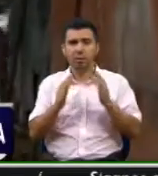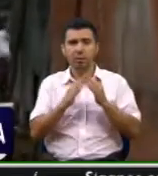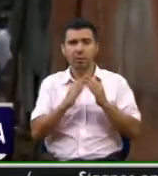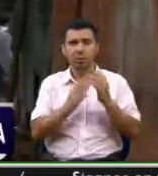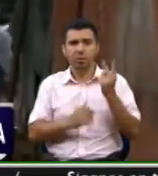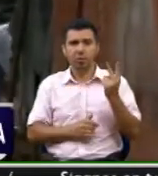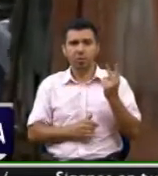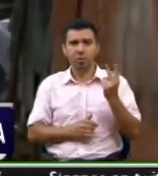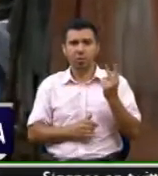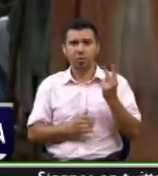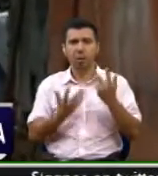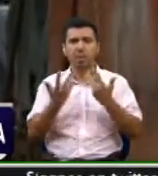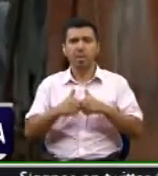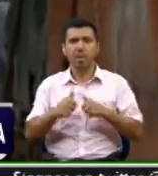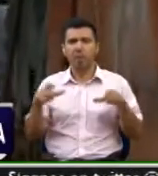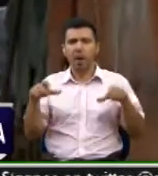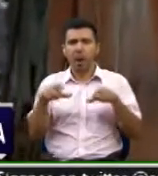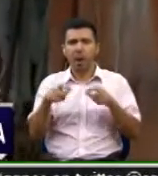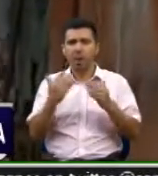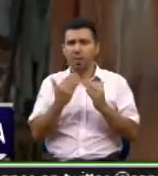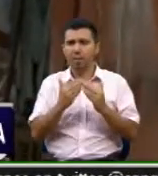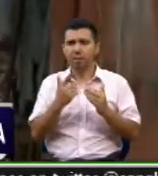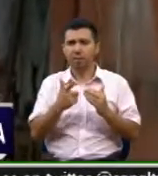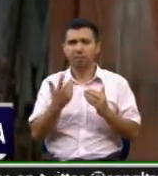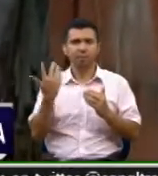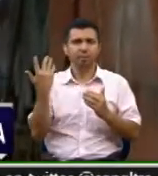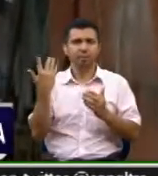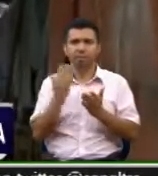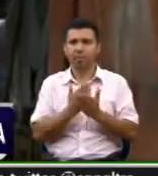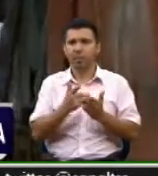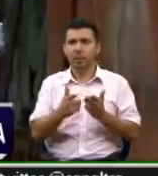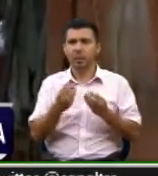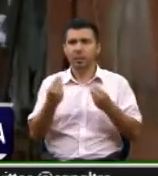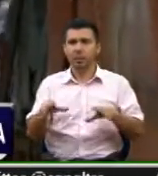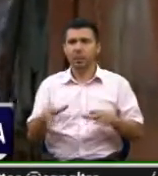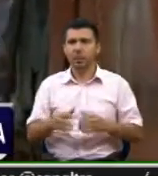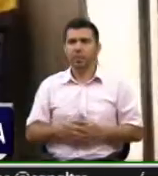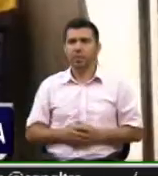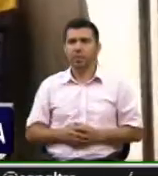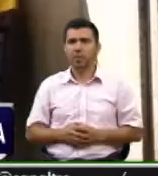cuatro microempresas. Hasta el momento no se han reportado víctimas fatales.